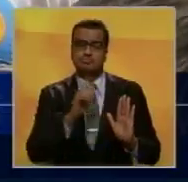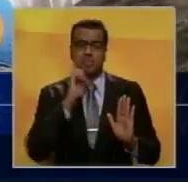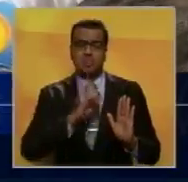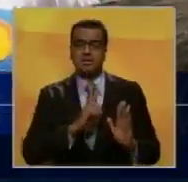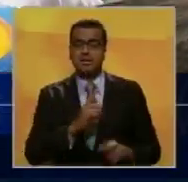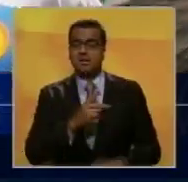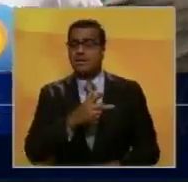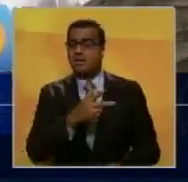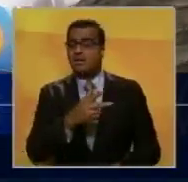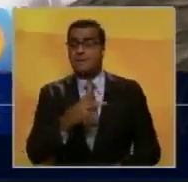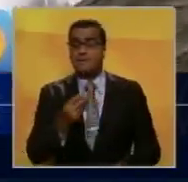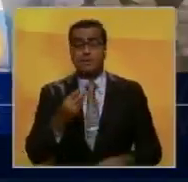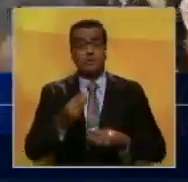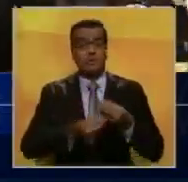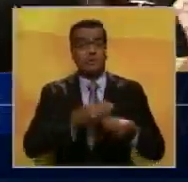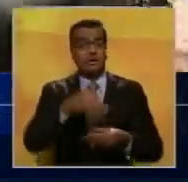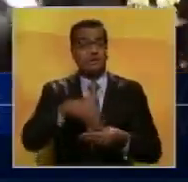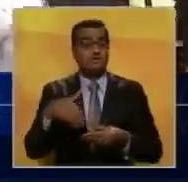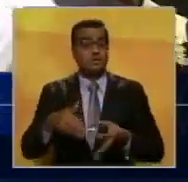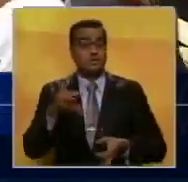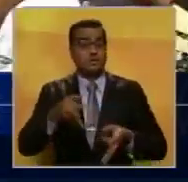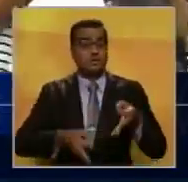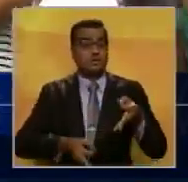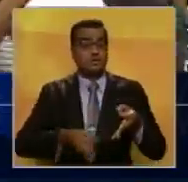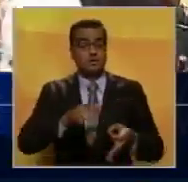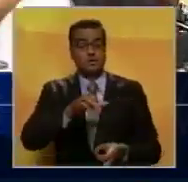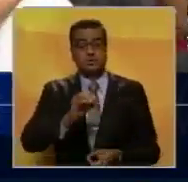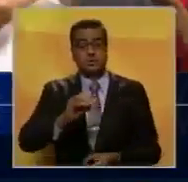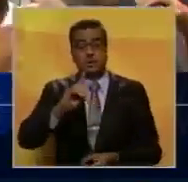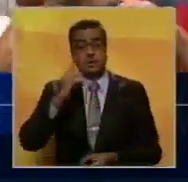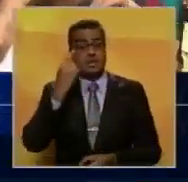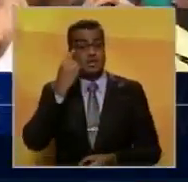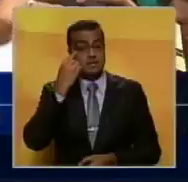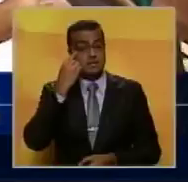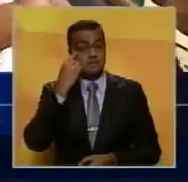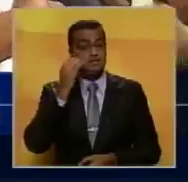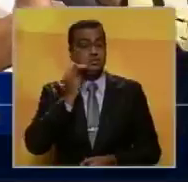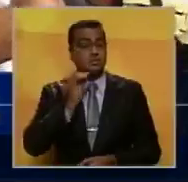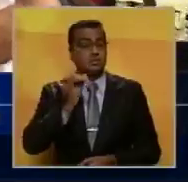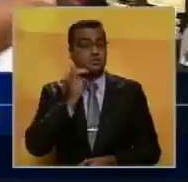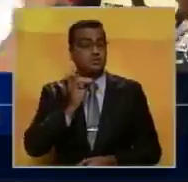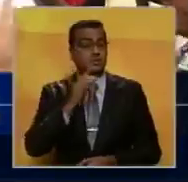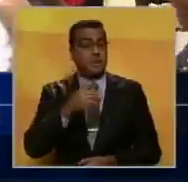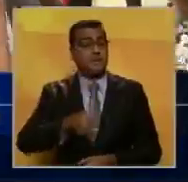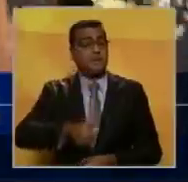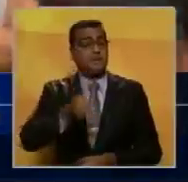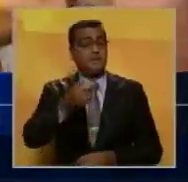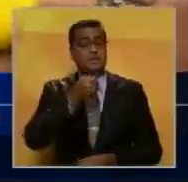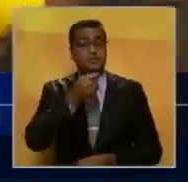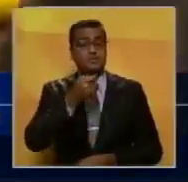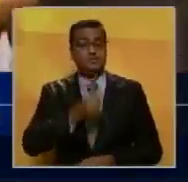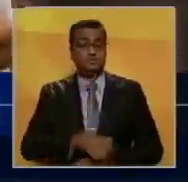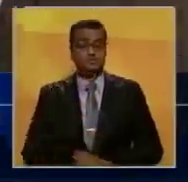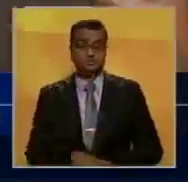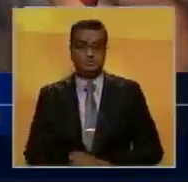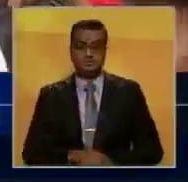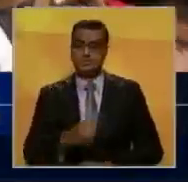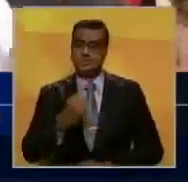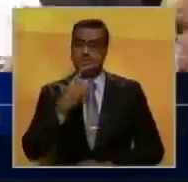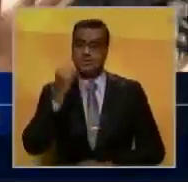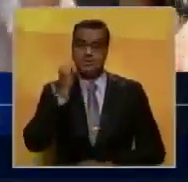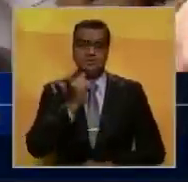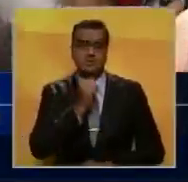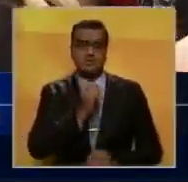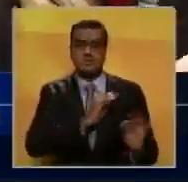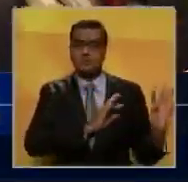que no hayan elecciones. Pidió a la fiscal general Luisa Ortega Díaz que su denuncia vaya más allá del discurso. Dijo que este sábado